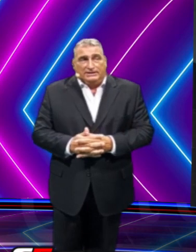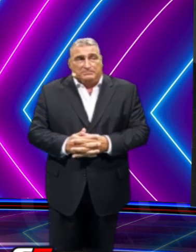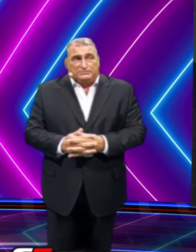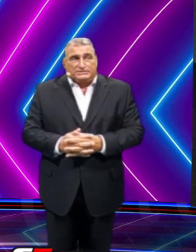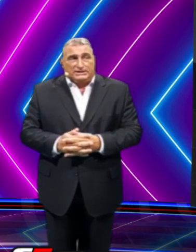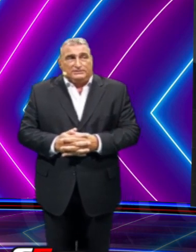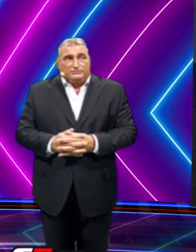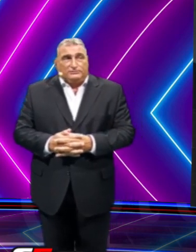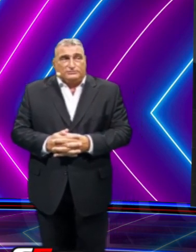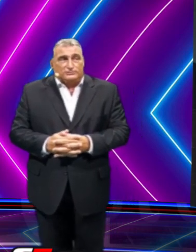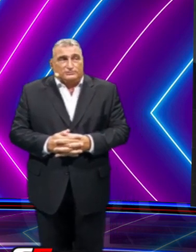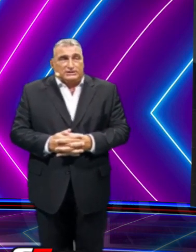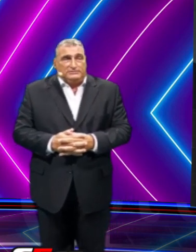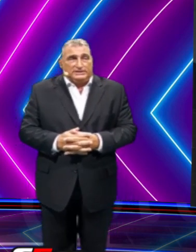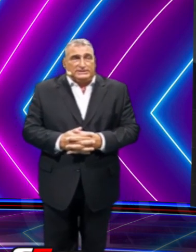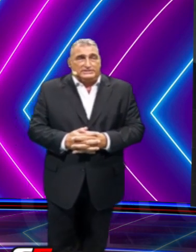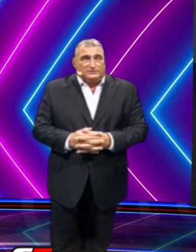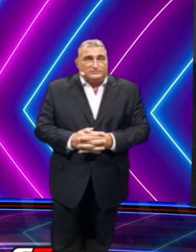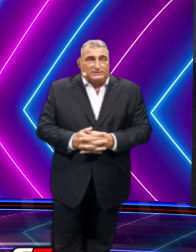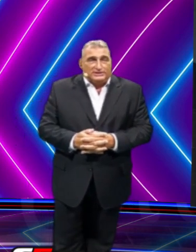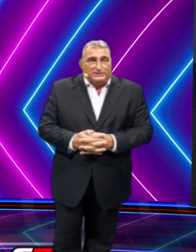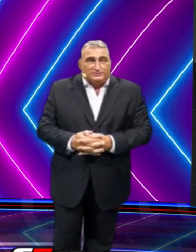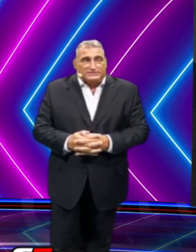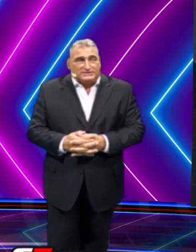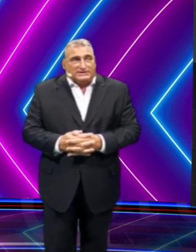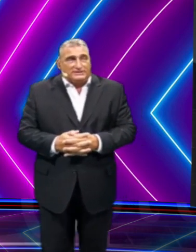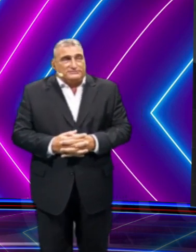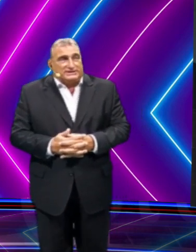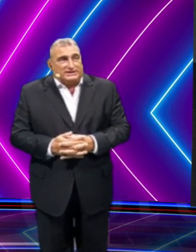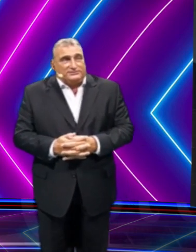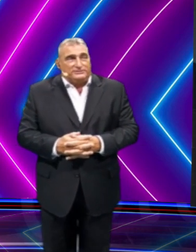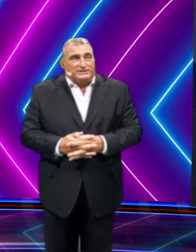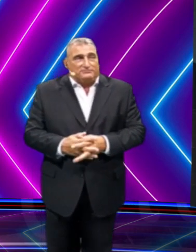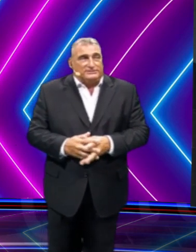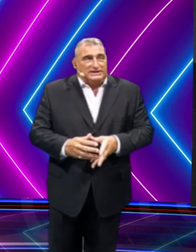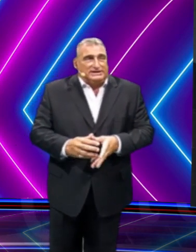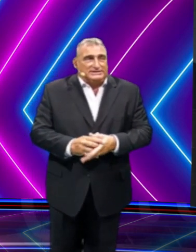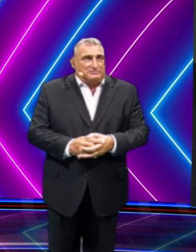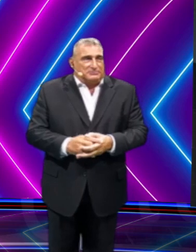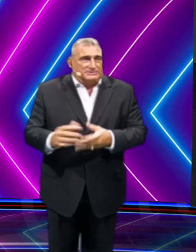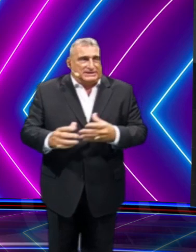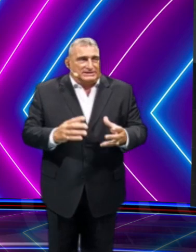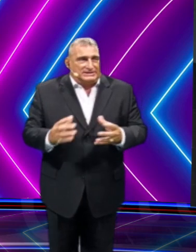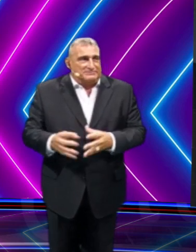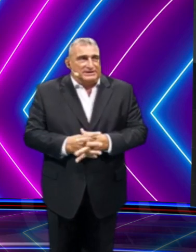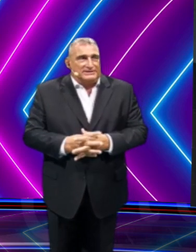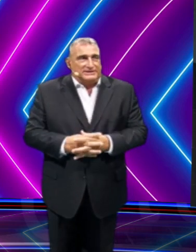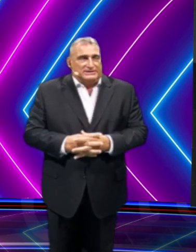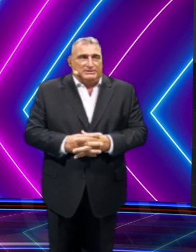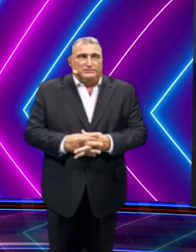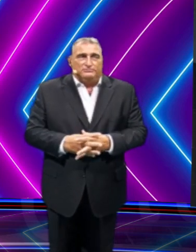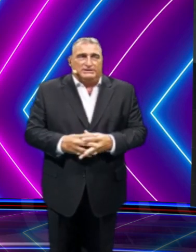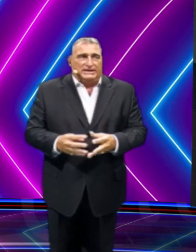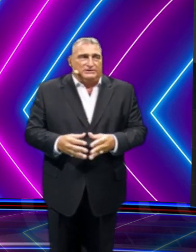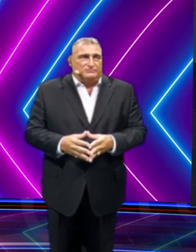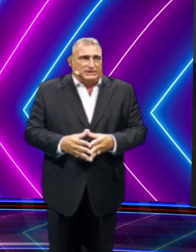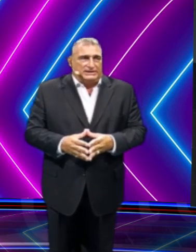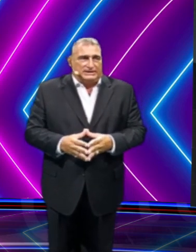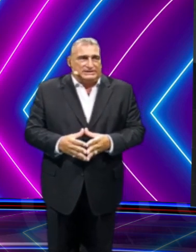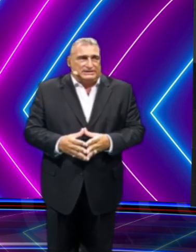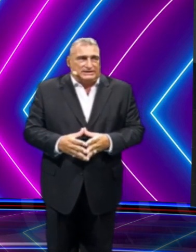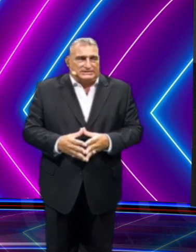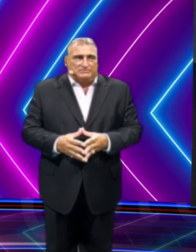aprovecharla, aprovecharla los televidentes y los que escuchan radio, cuando salís, aprovechar la terapia. Te mando un cariño muy